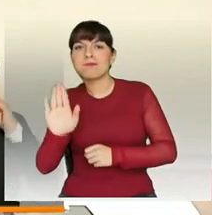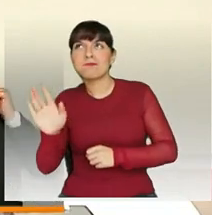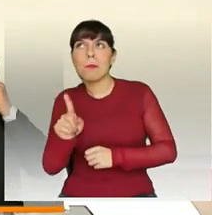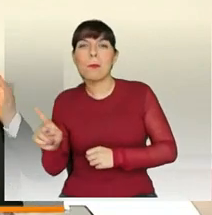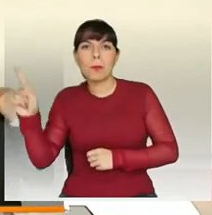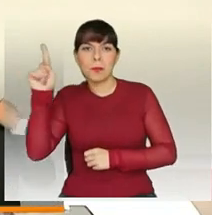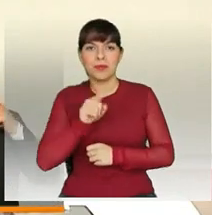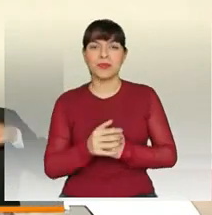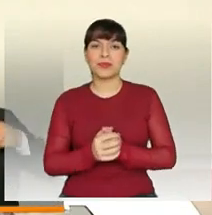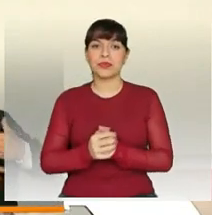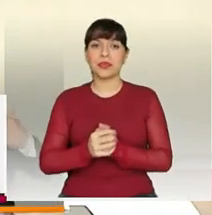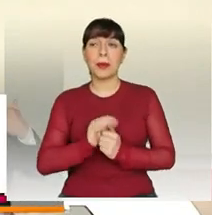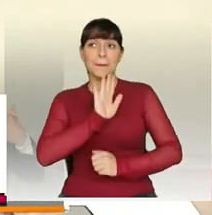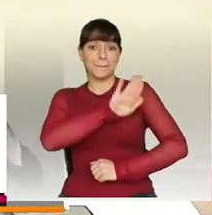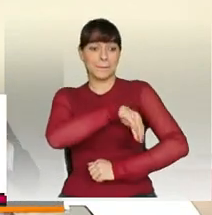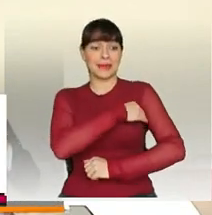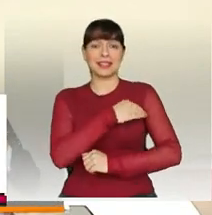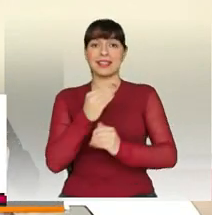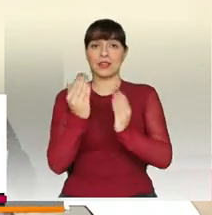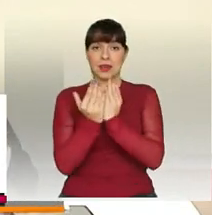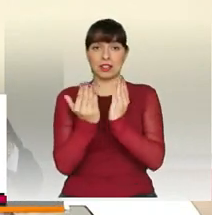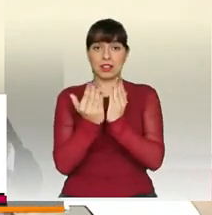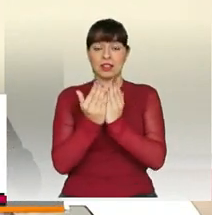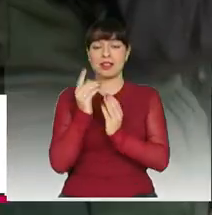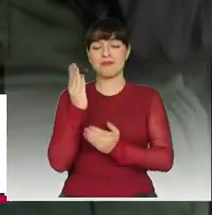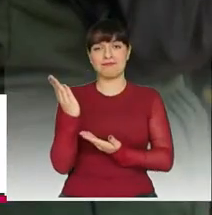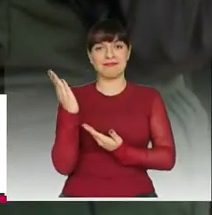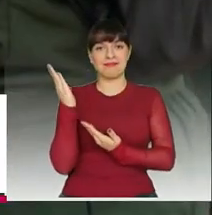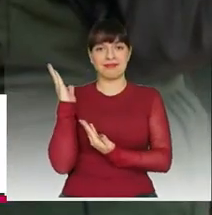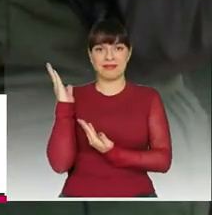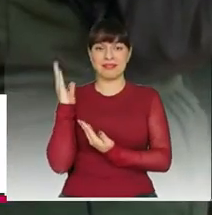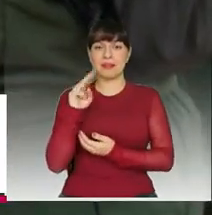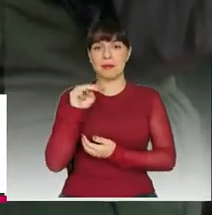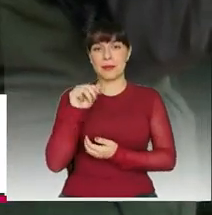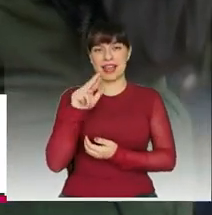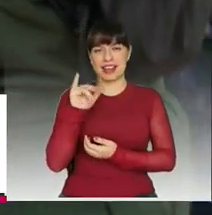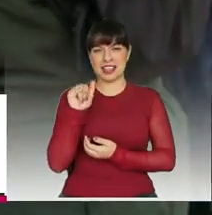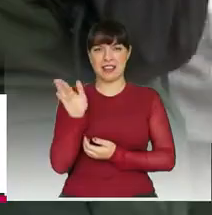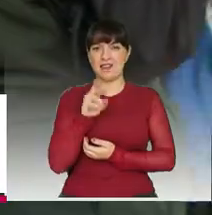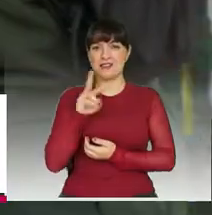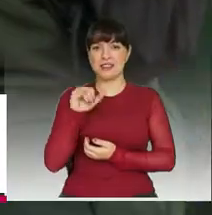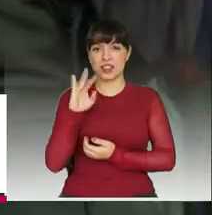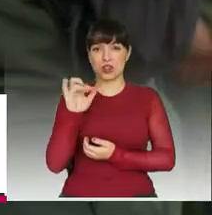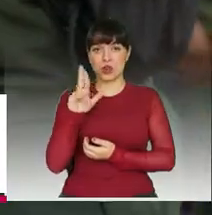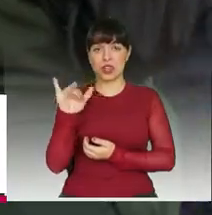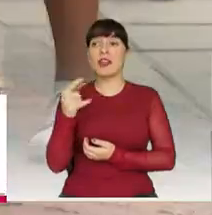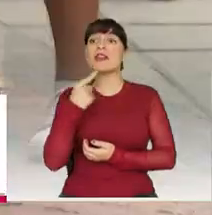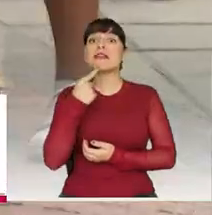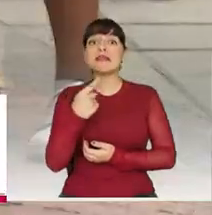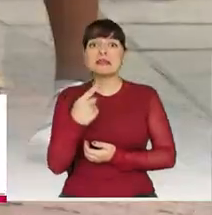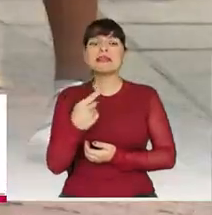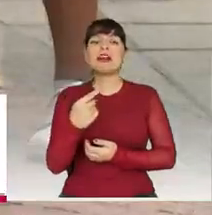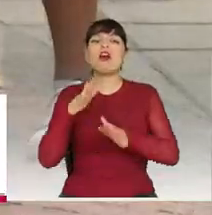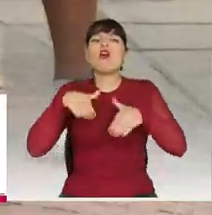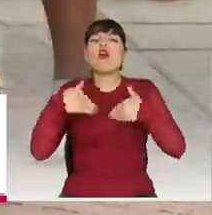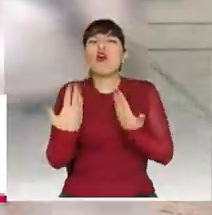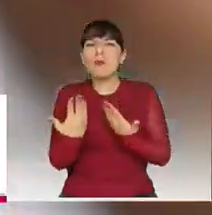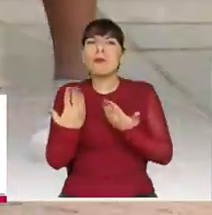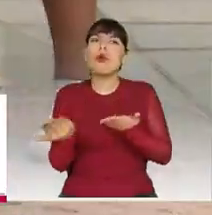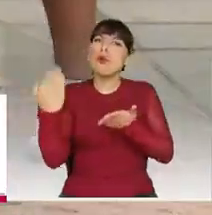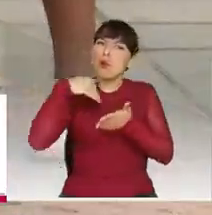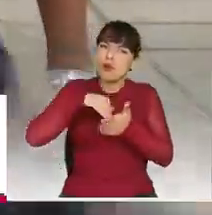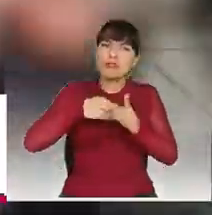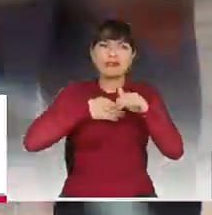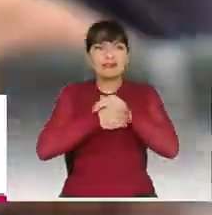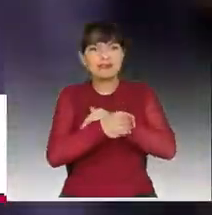La ministra de Educación, María Victoria Angulo, aseguró que el regreso a clases presenciales se hará teniendo en cuenta las condiciones